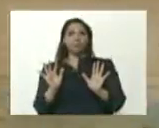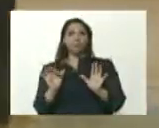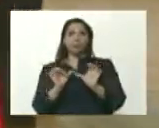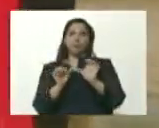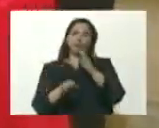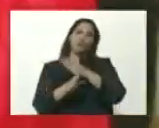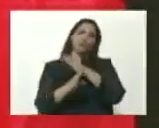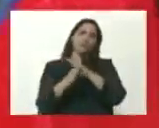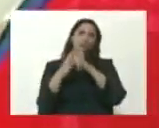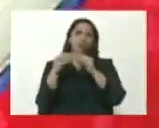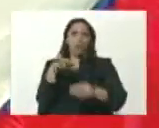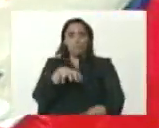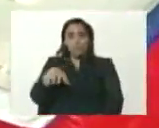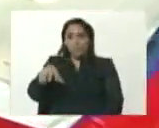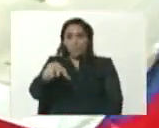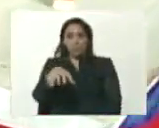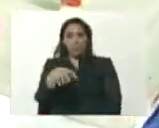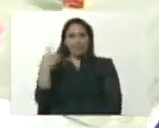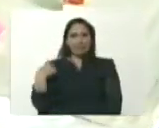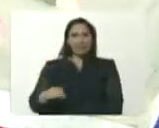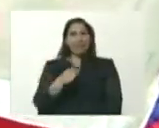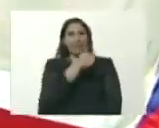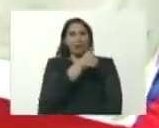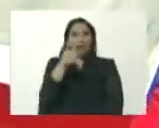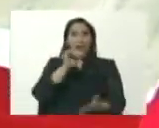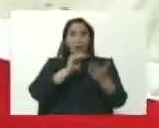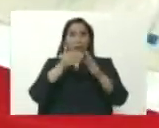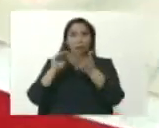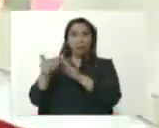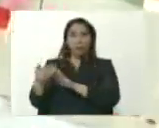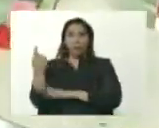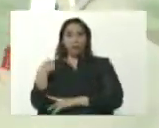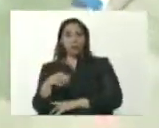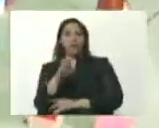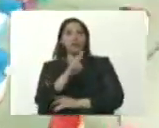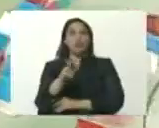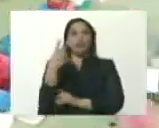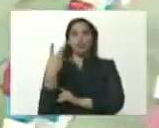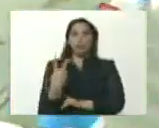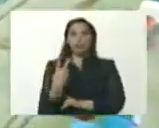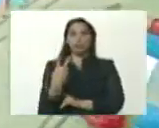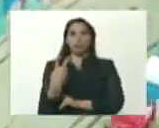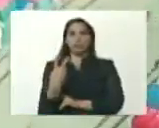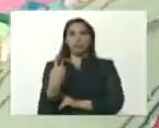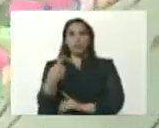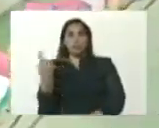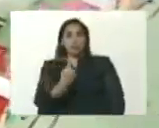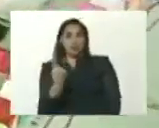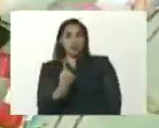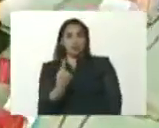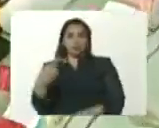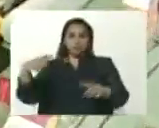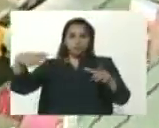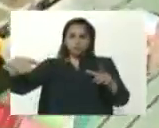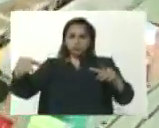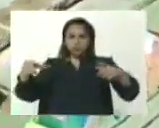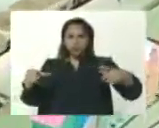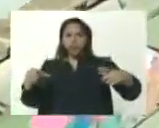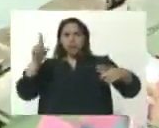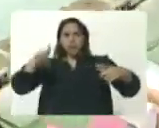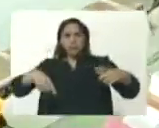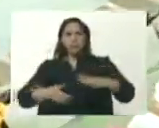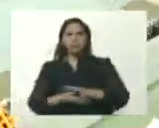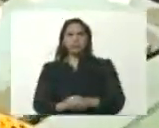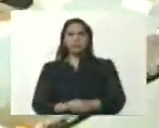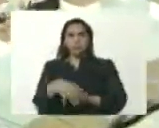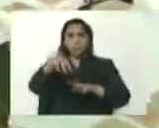continuamos con todas las maquetas que tiene cada comunidad. Aquí está la del Roble 2, individual, maquetas individuales. Está la maqueta